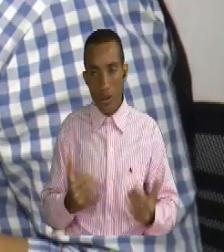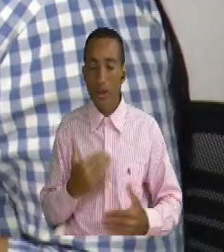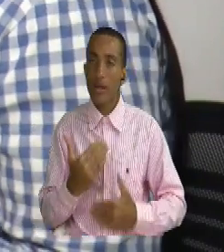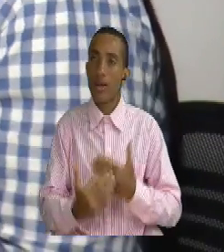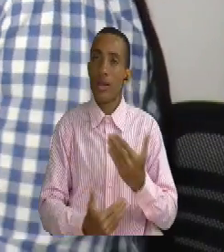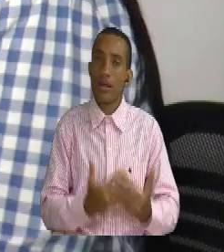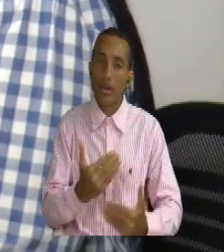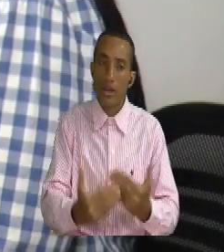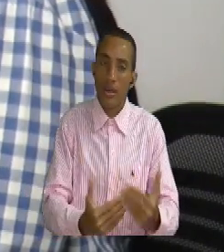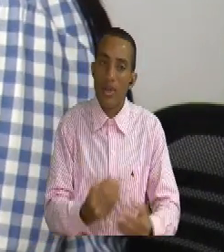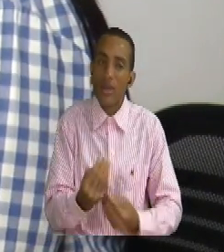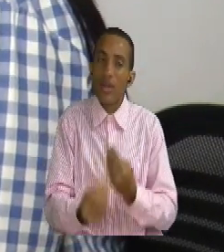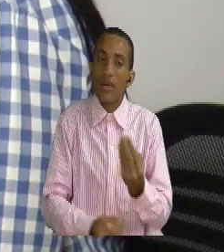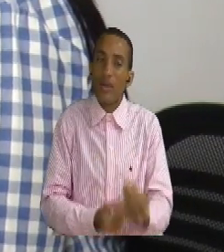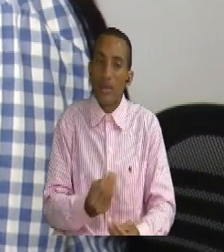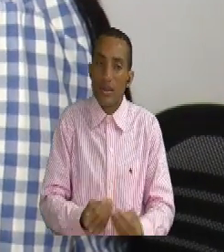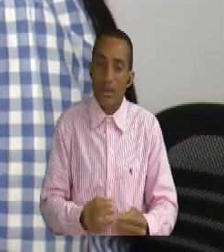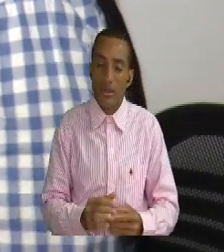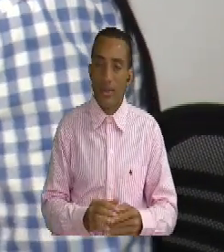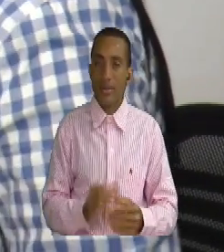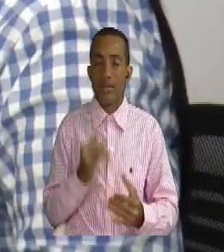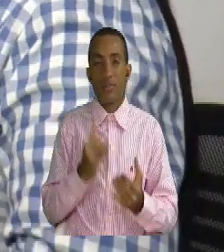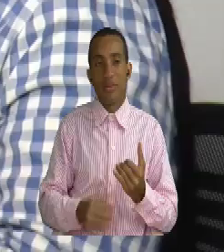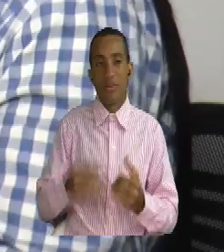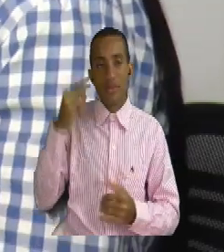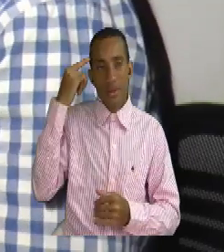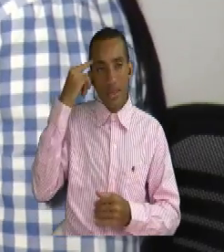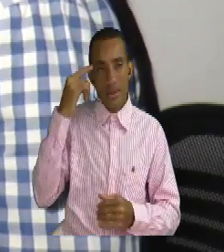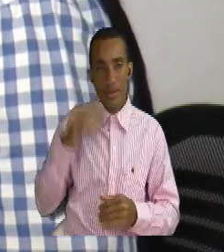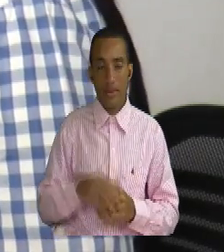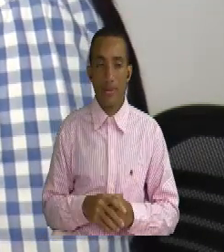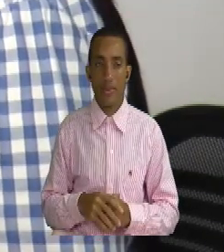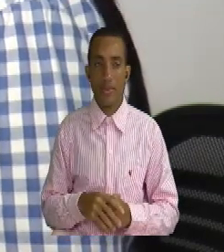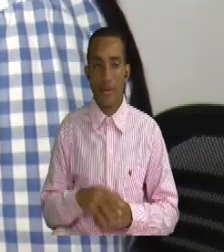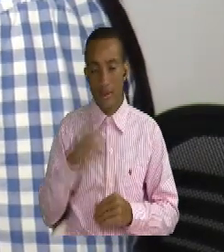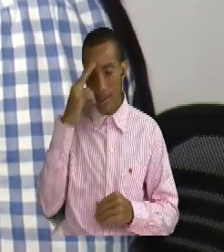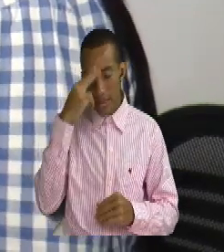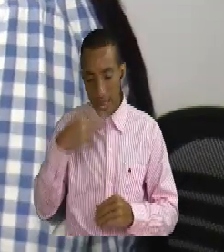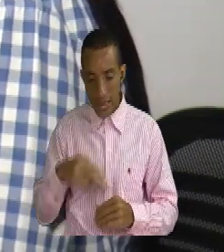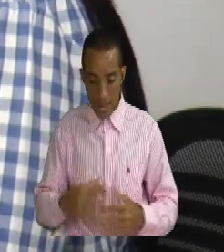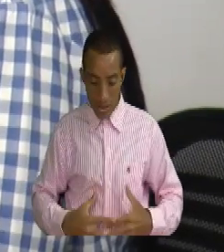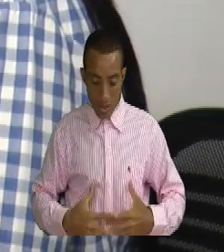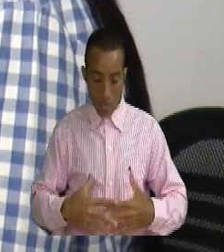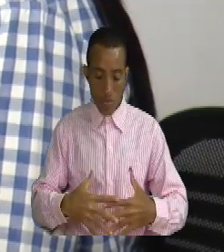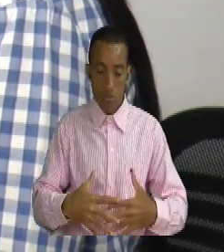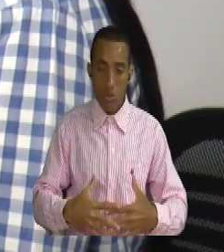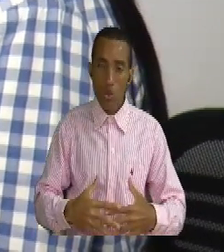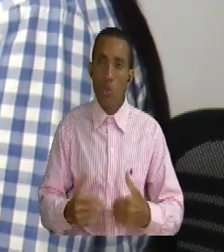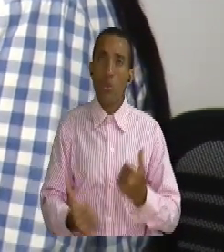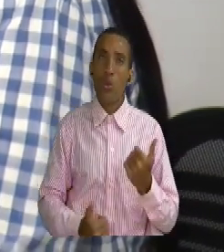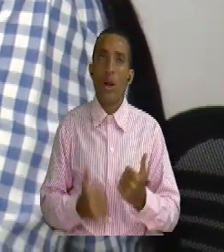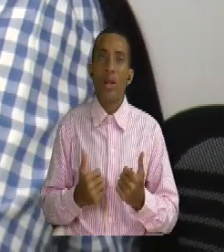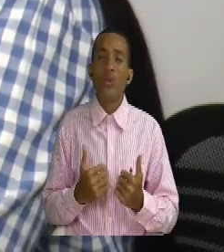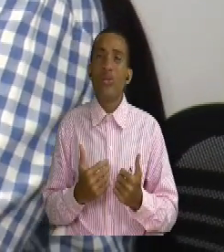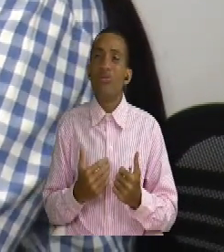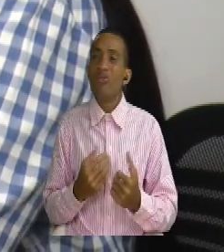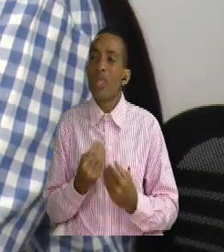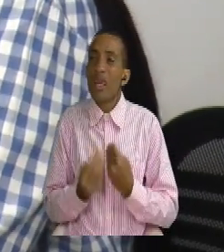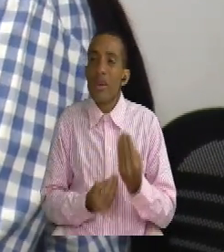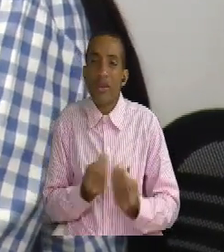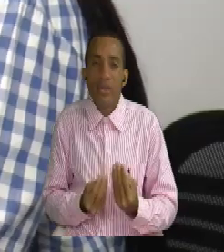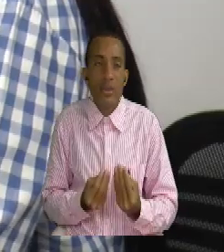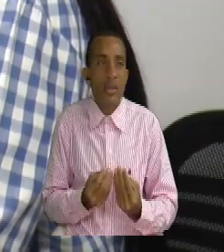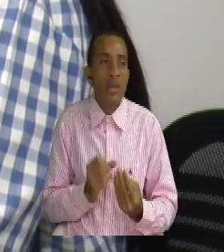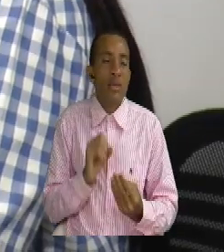seguir? Pero de pronto lo último que piensan es, bueno, y precisamente con el embarazo, ¿cuál es el paso que debo dar? ¿Cuál es el